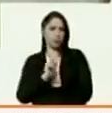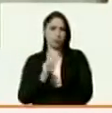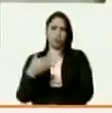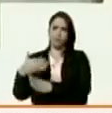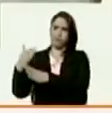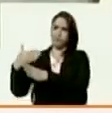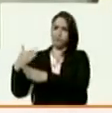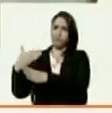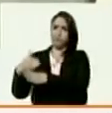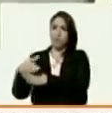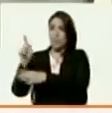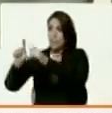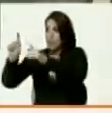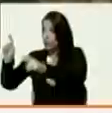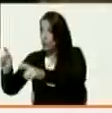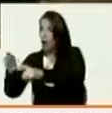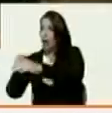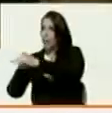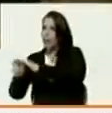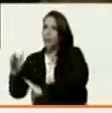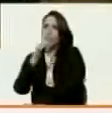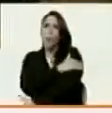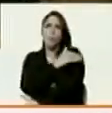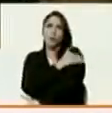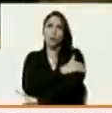Es gente de la oposición.